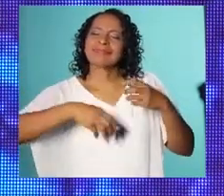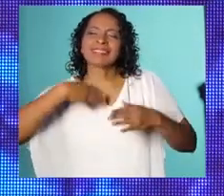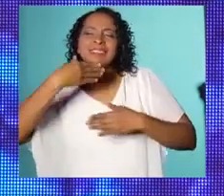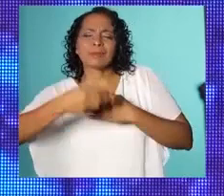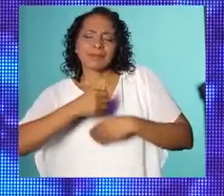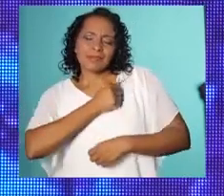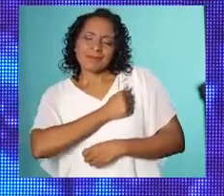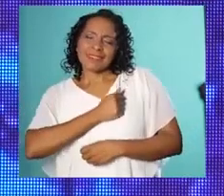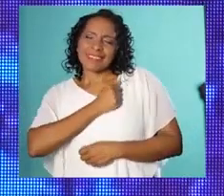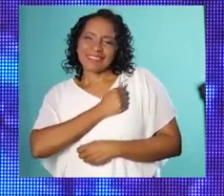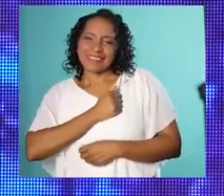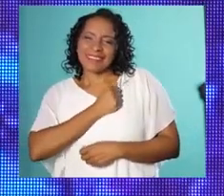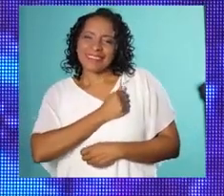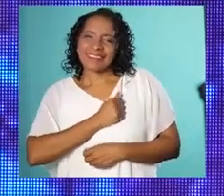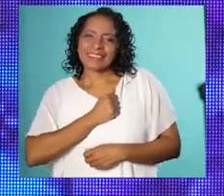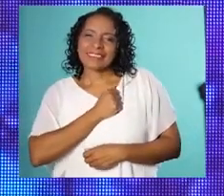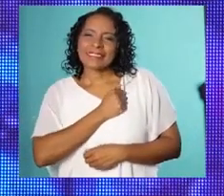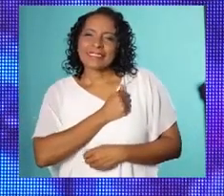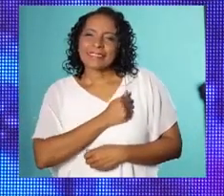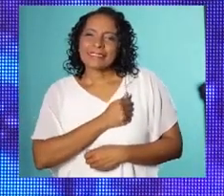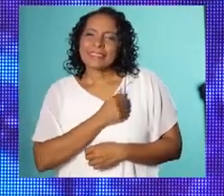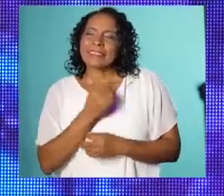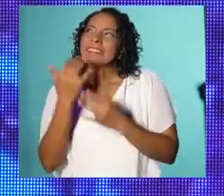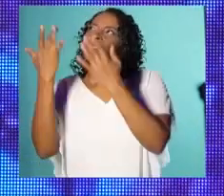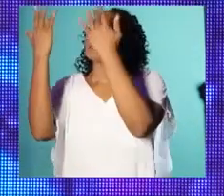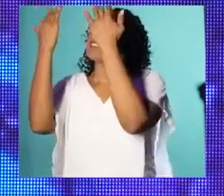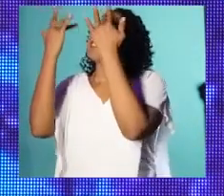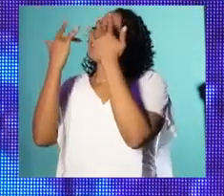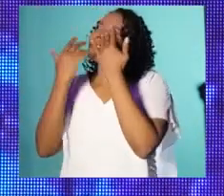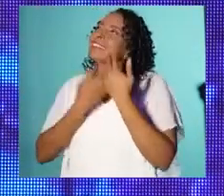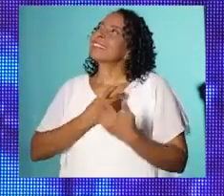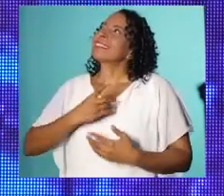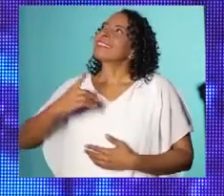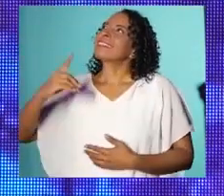Encontramos la misericordia de Dios a cada paso.